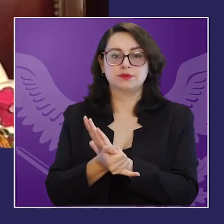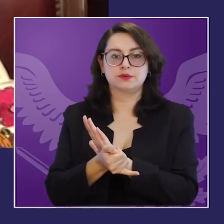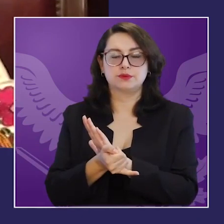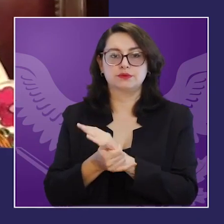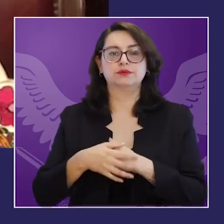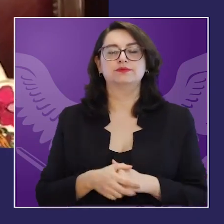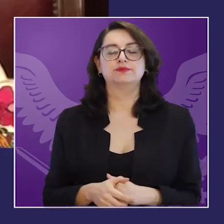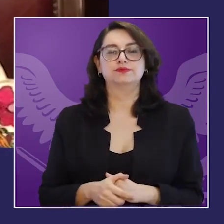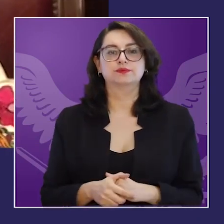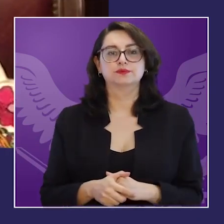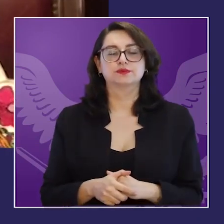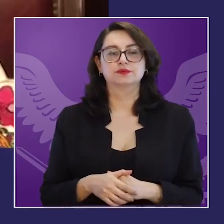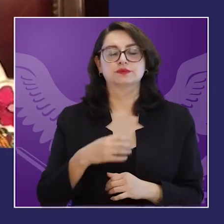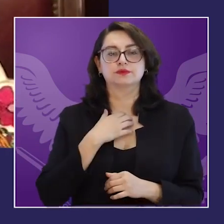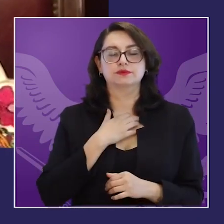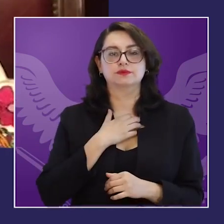Entonces,